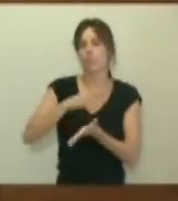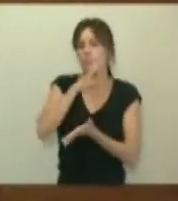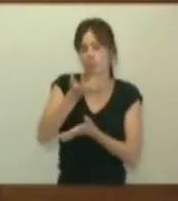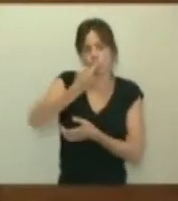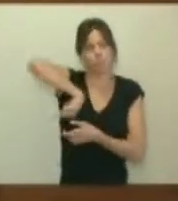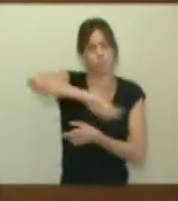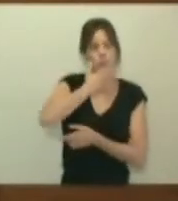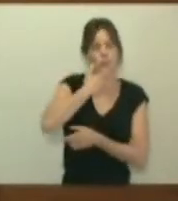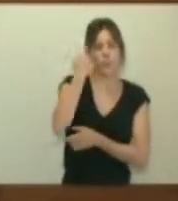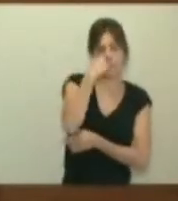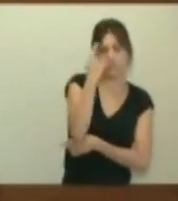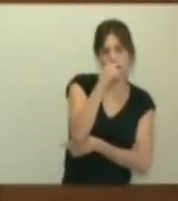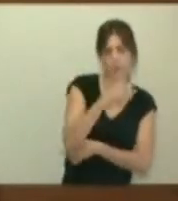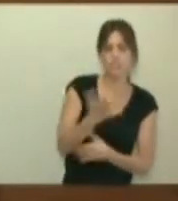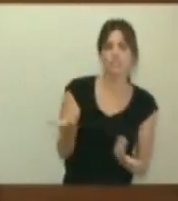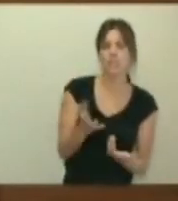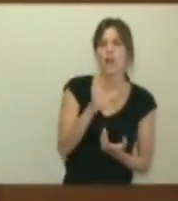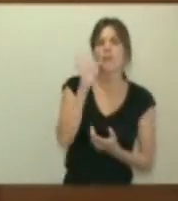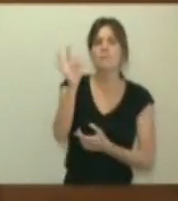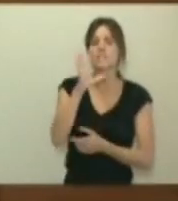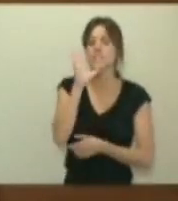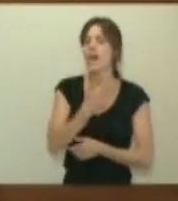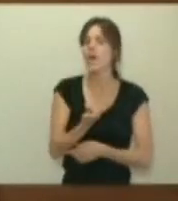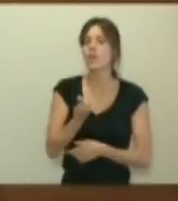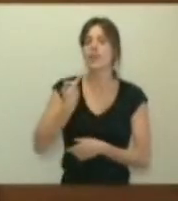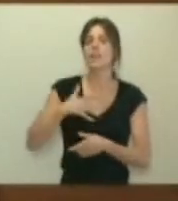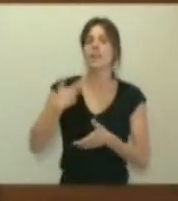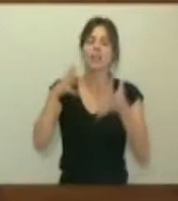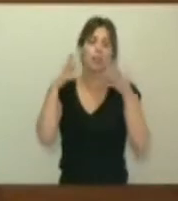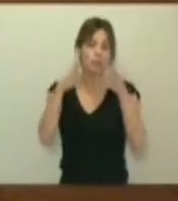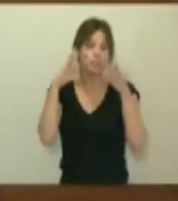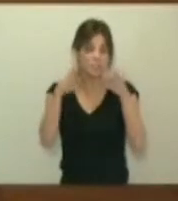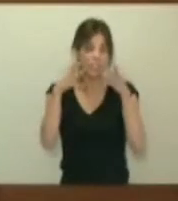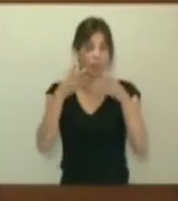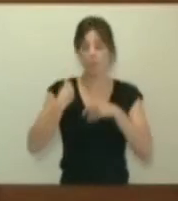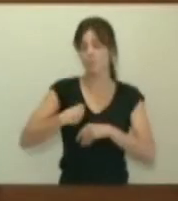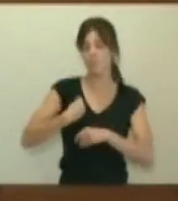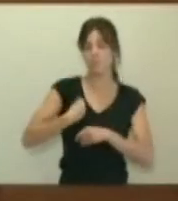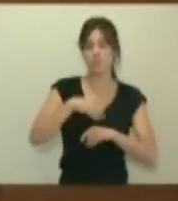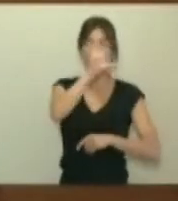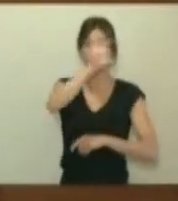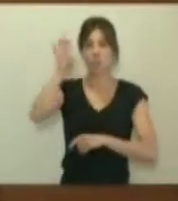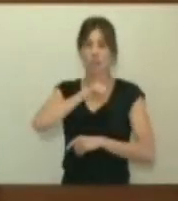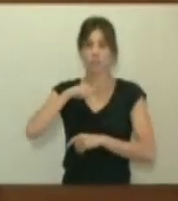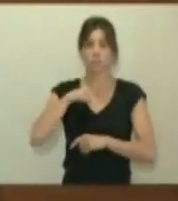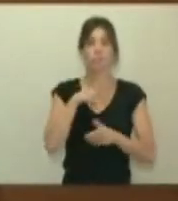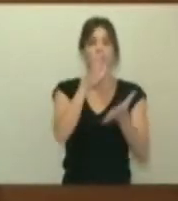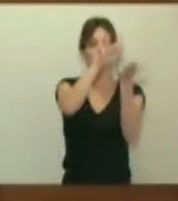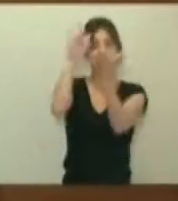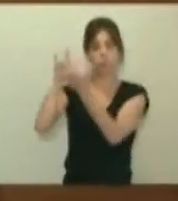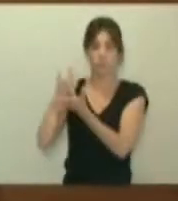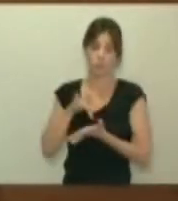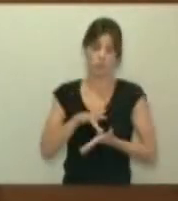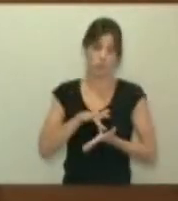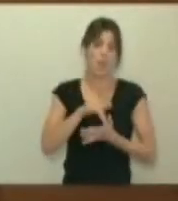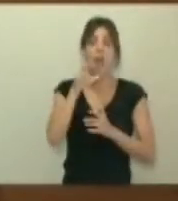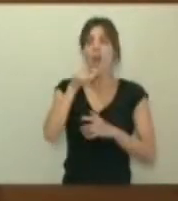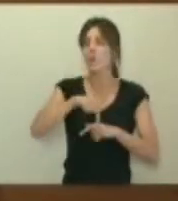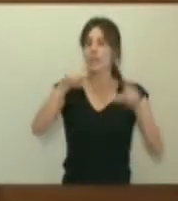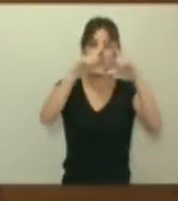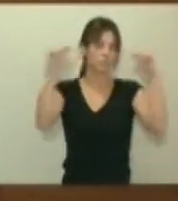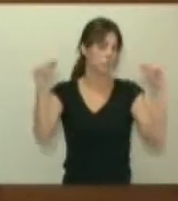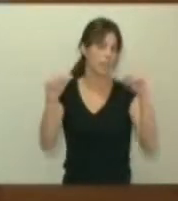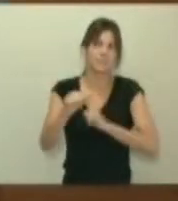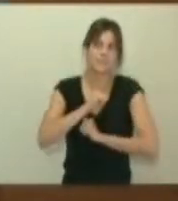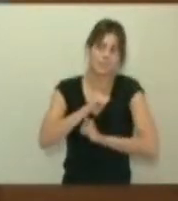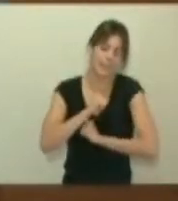por todos, y además ya se ha constituido en la mayoría de comunidades autónomas. Desgraciadamente, en Asturias seguimos a la